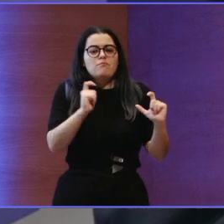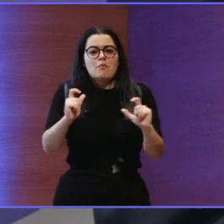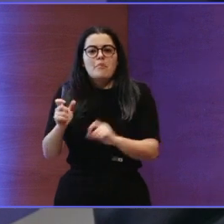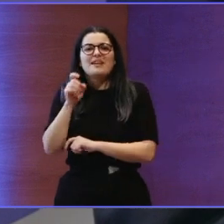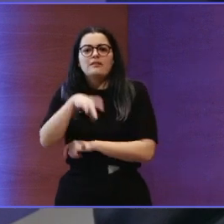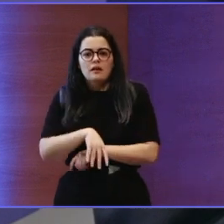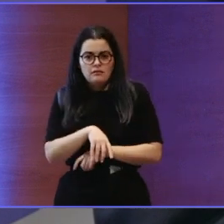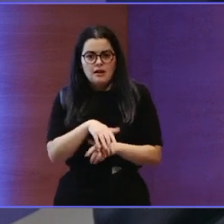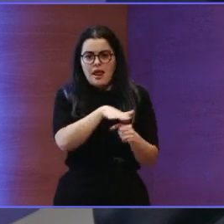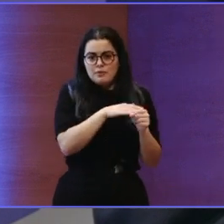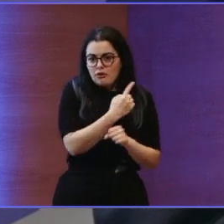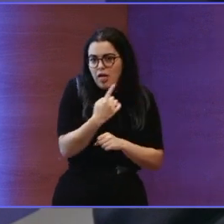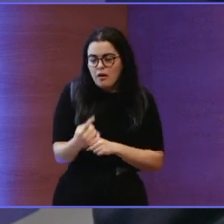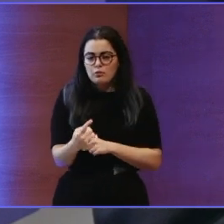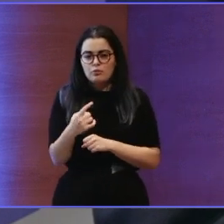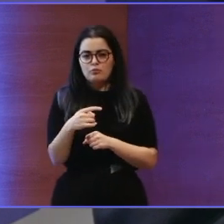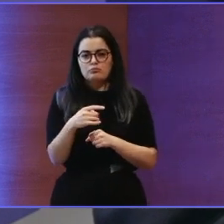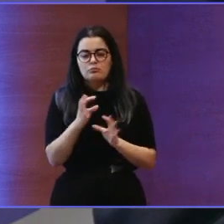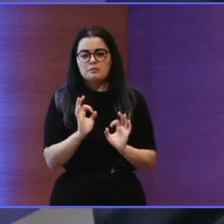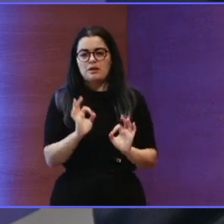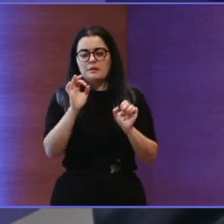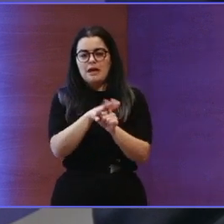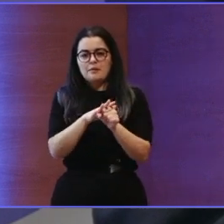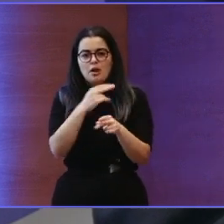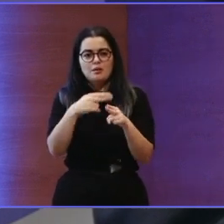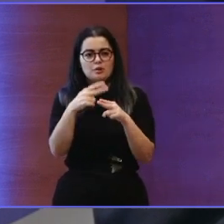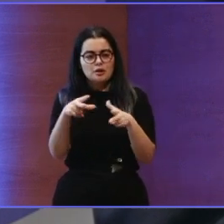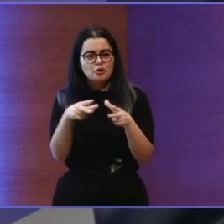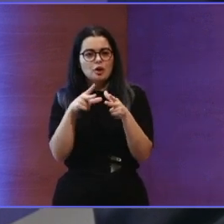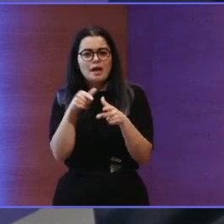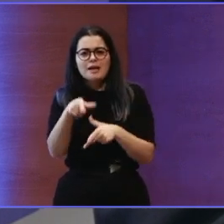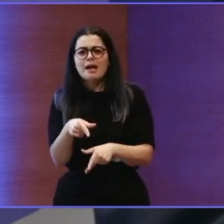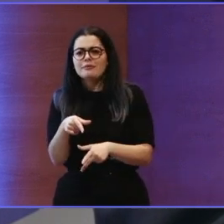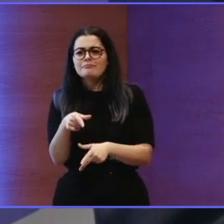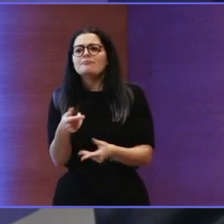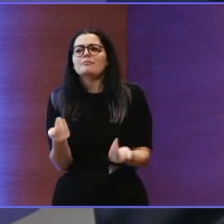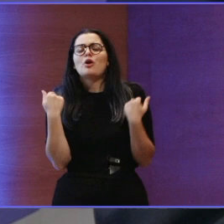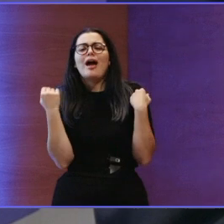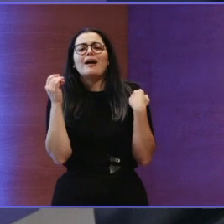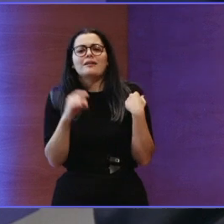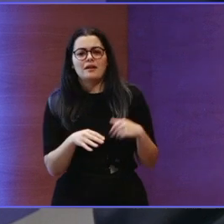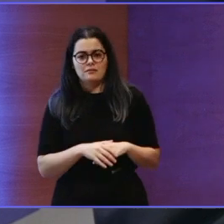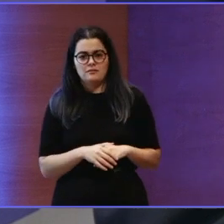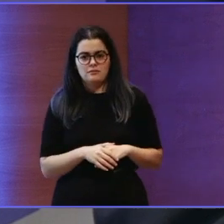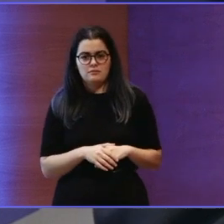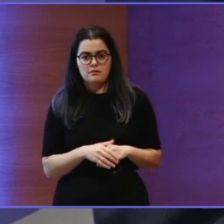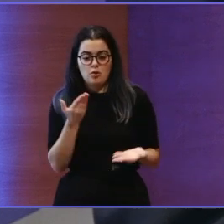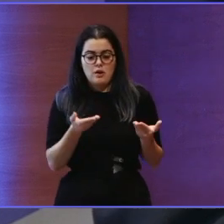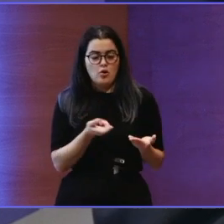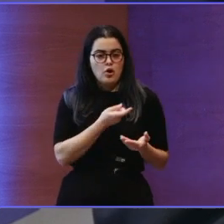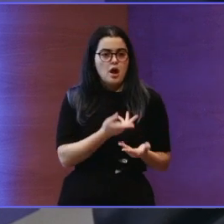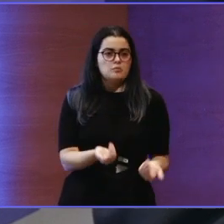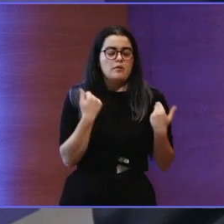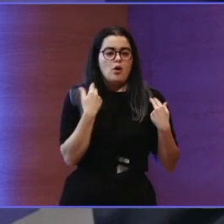ámbito en el ámbito concreto eh de las políticas sociales que ha sido muy distinto de la responsabilización